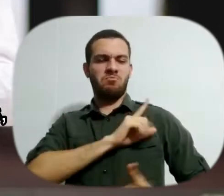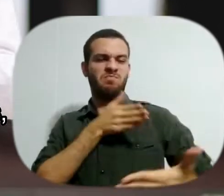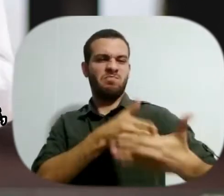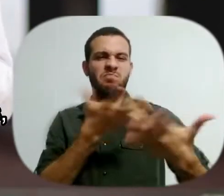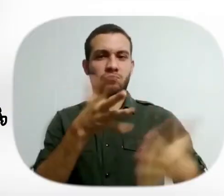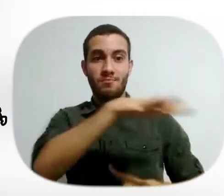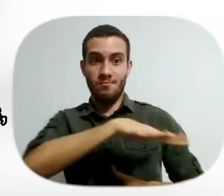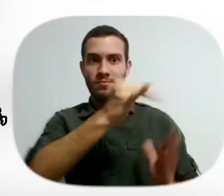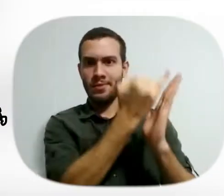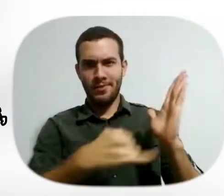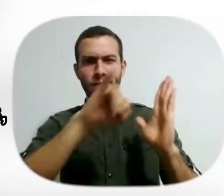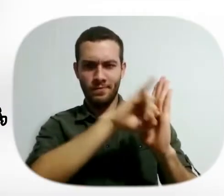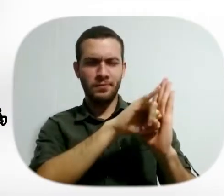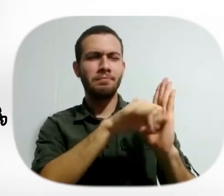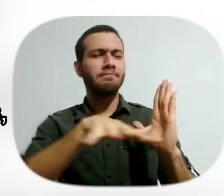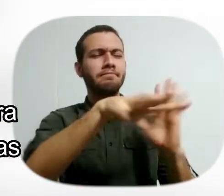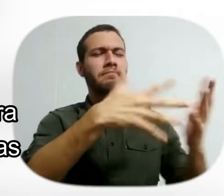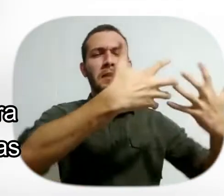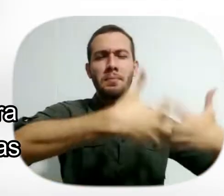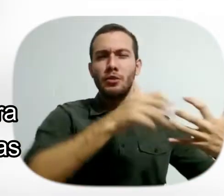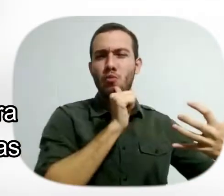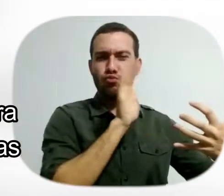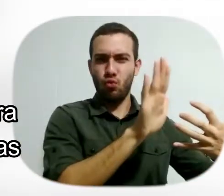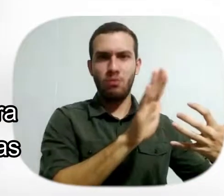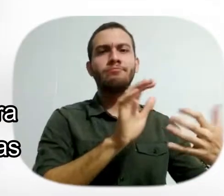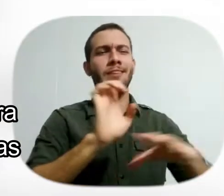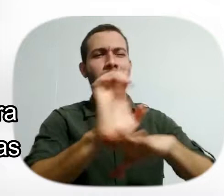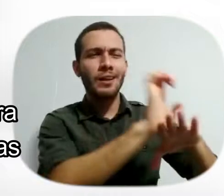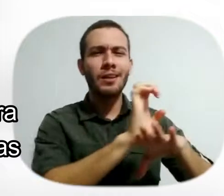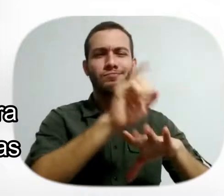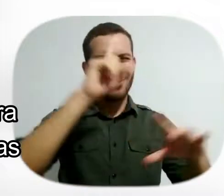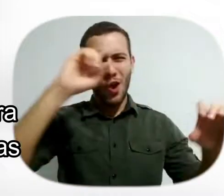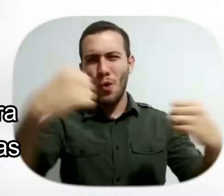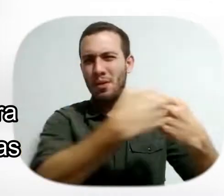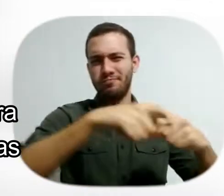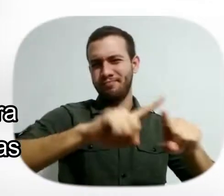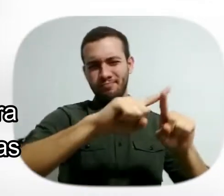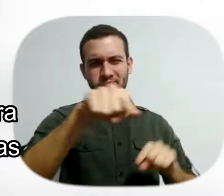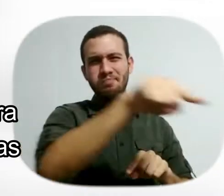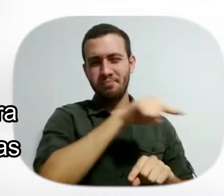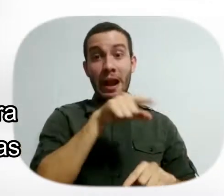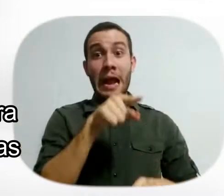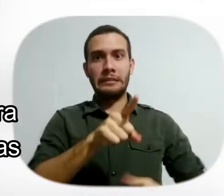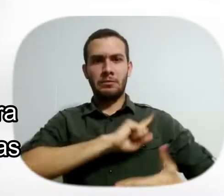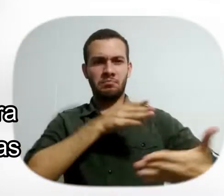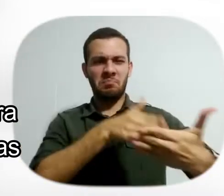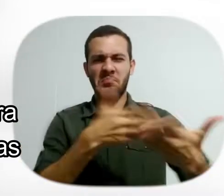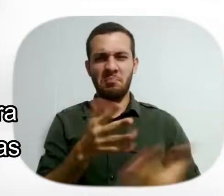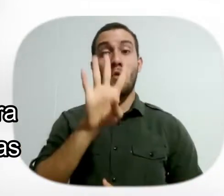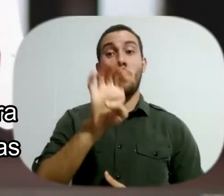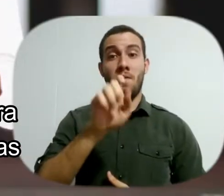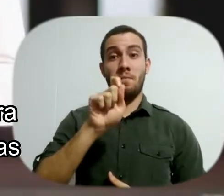molestias, pero la gota que derramó el vaso fue una demanda por 9.9 billones de pesos interpuesta por la empresa contra los